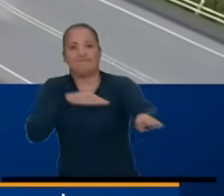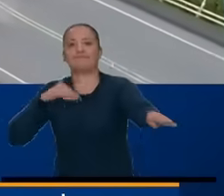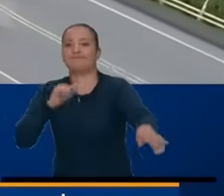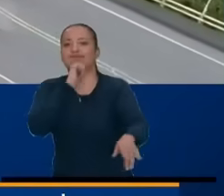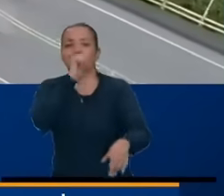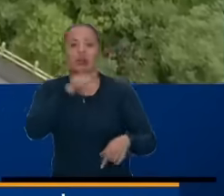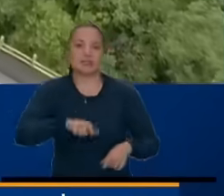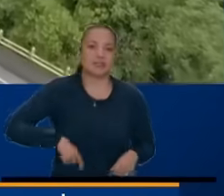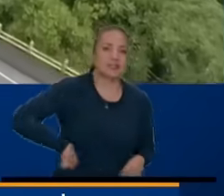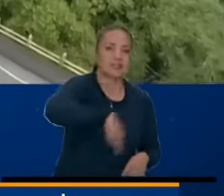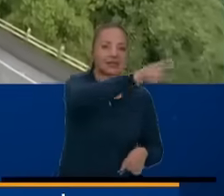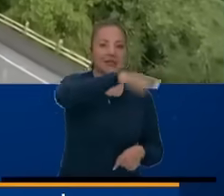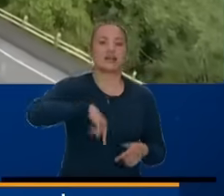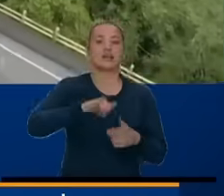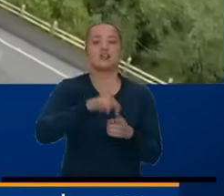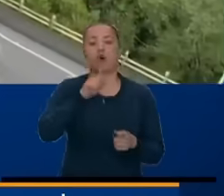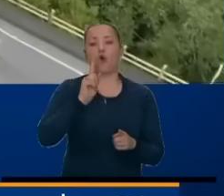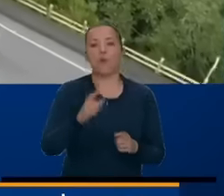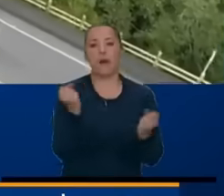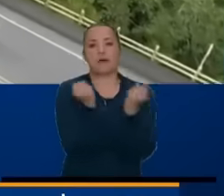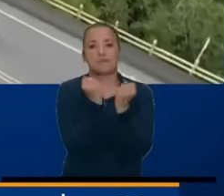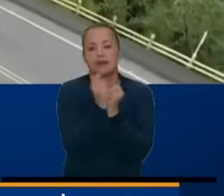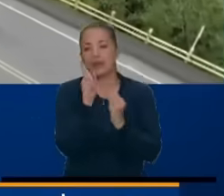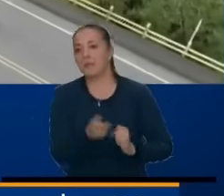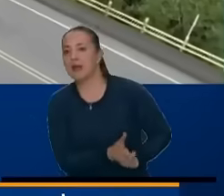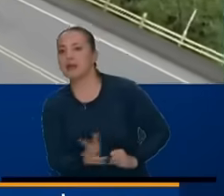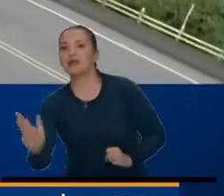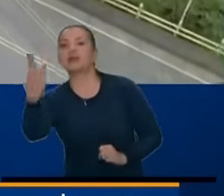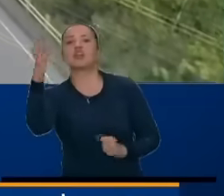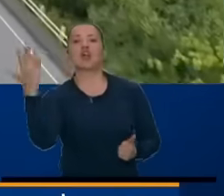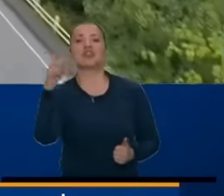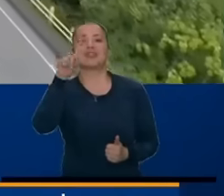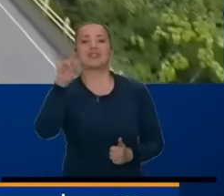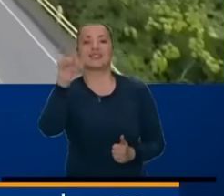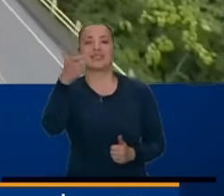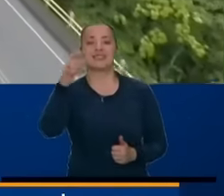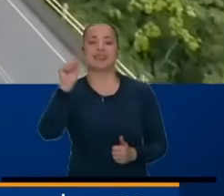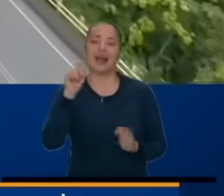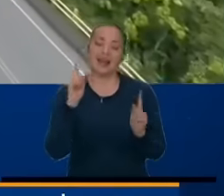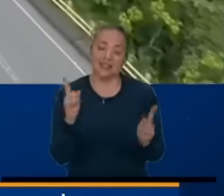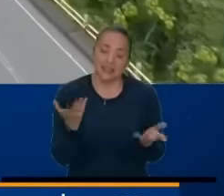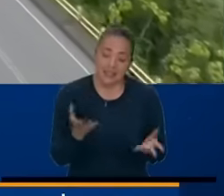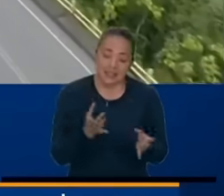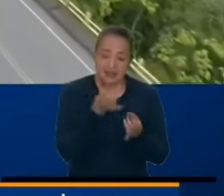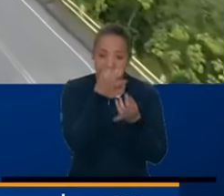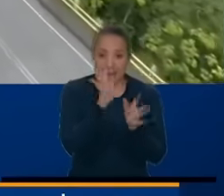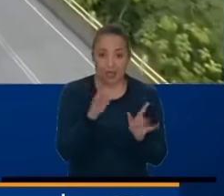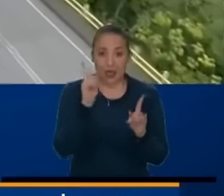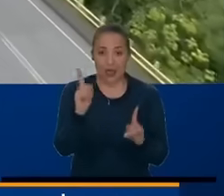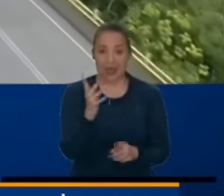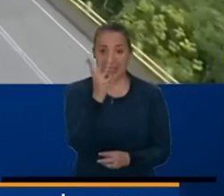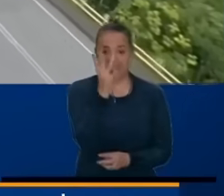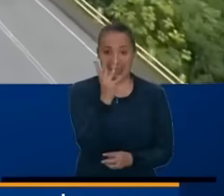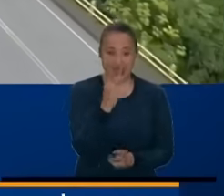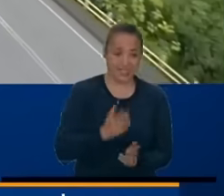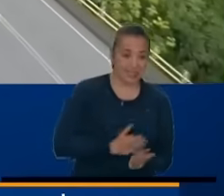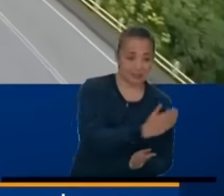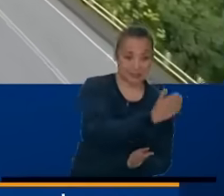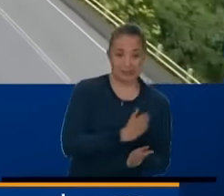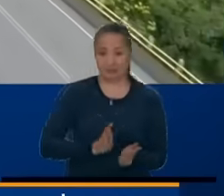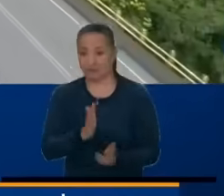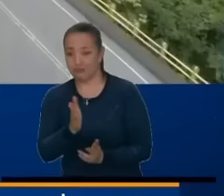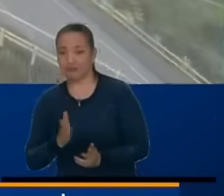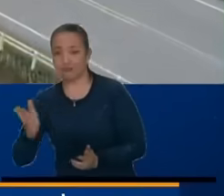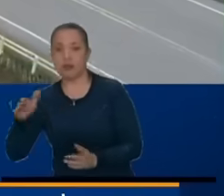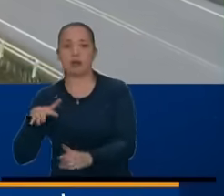el corredor del Cisga. Es que desafortunadamente las tres vías que conectan esta zona están